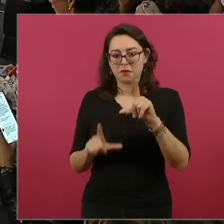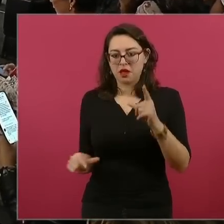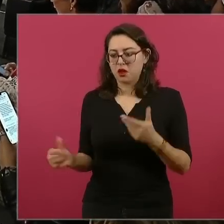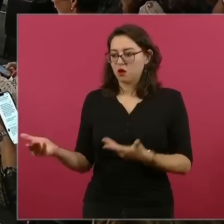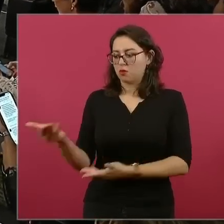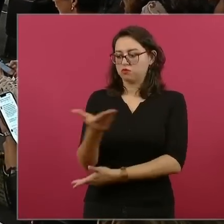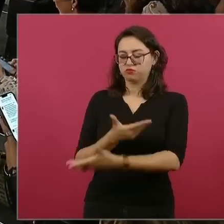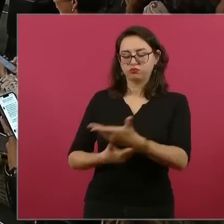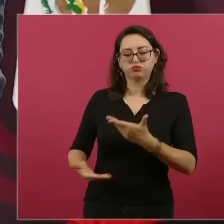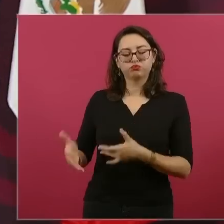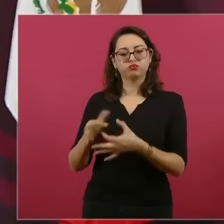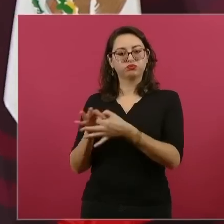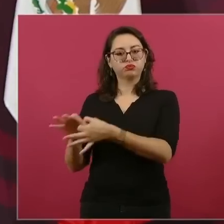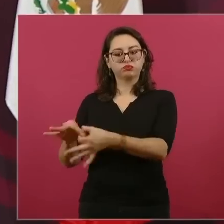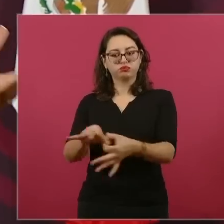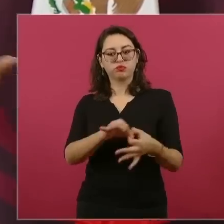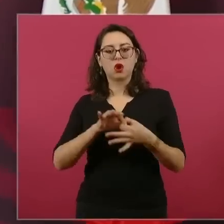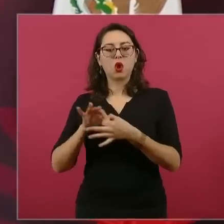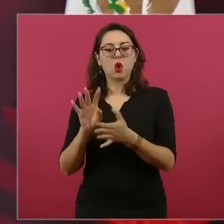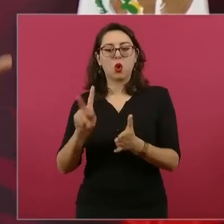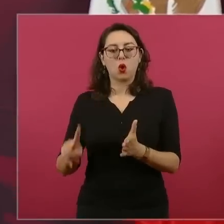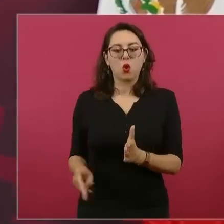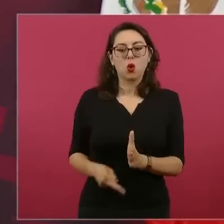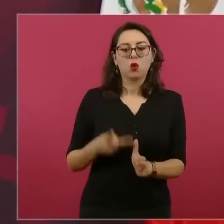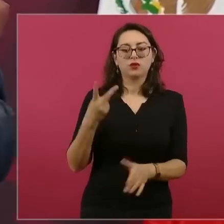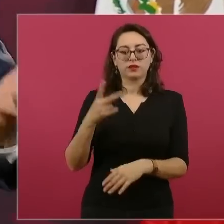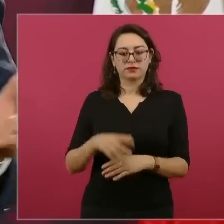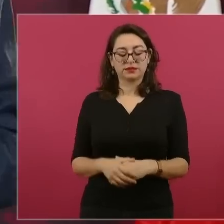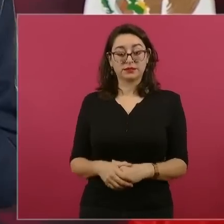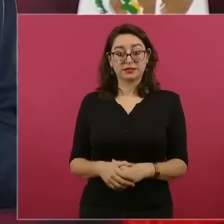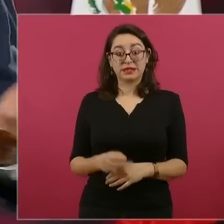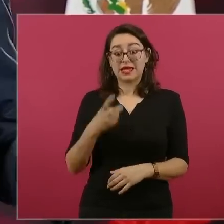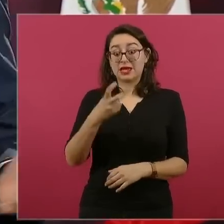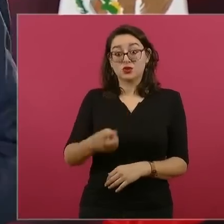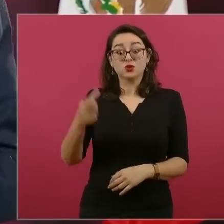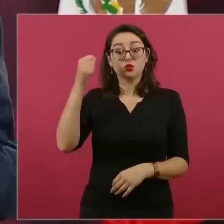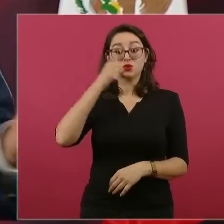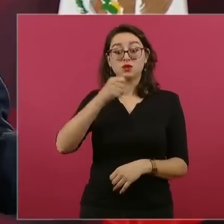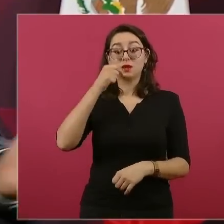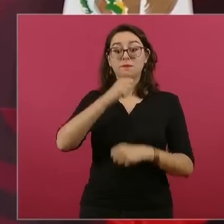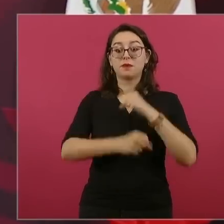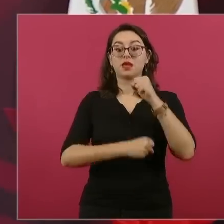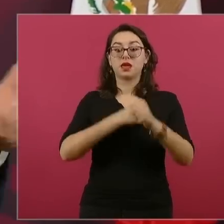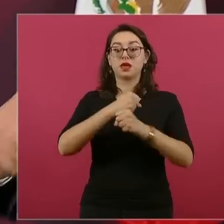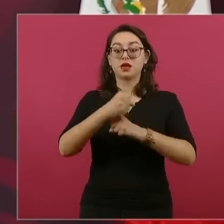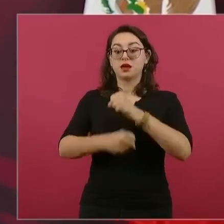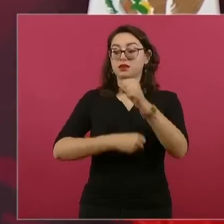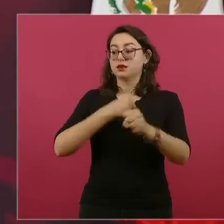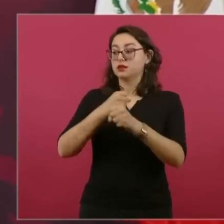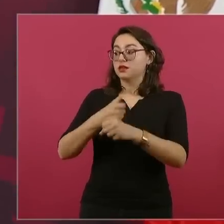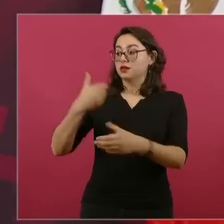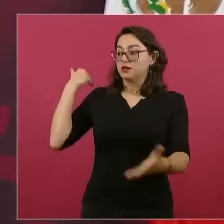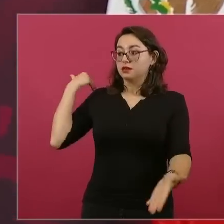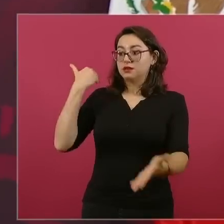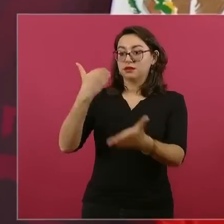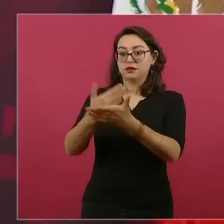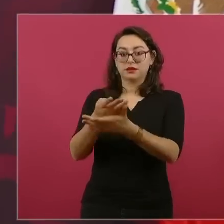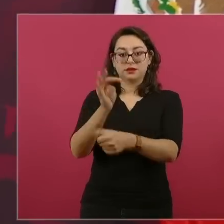Porque eso es lo que nos ha protegido, eso es lo que nos ha ayudado siempre,